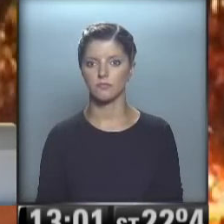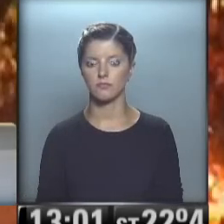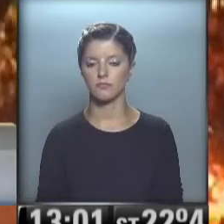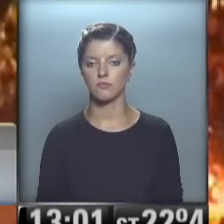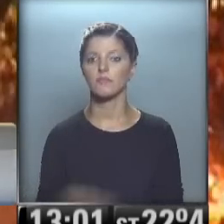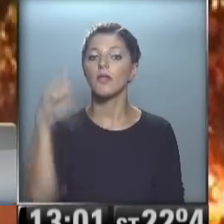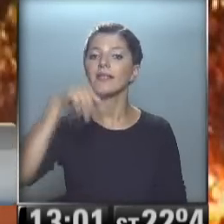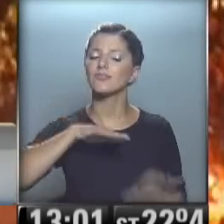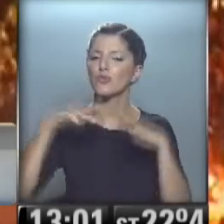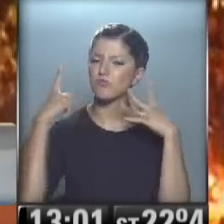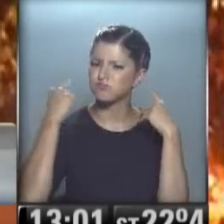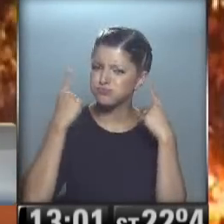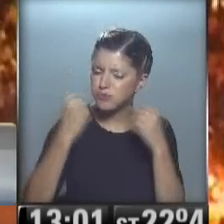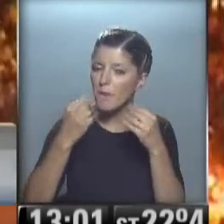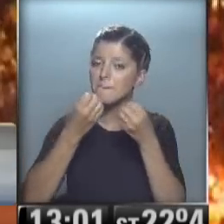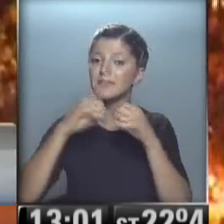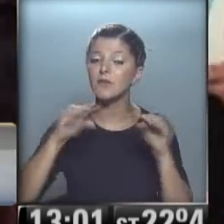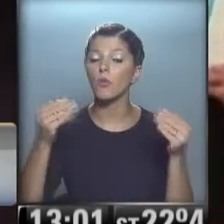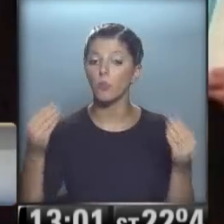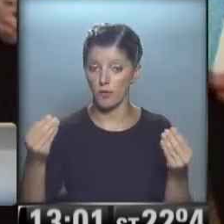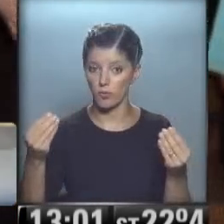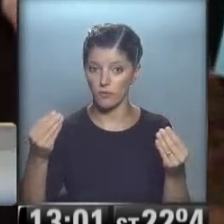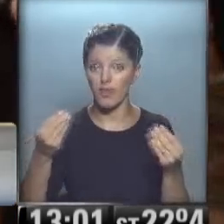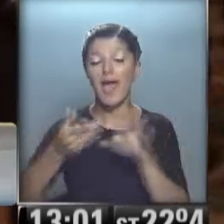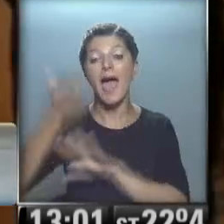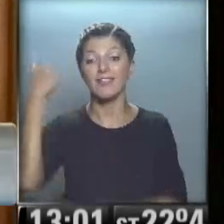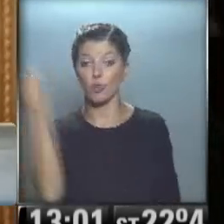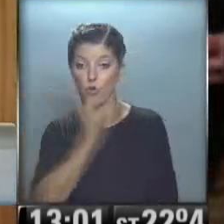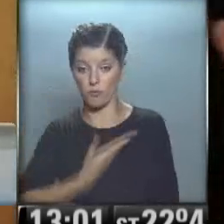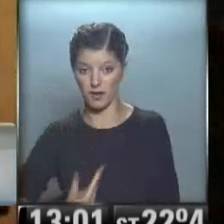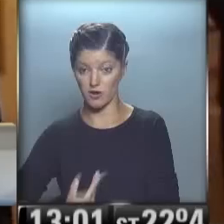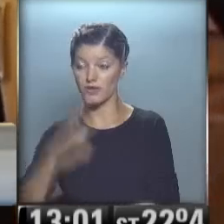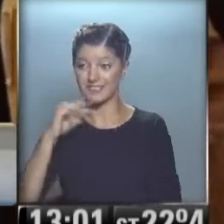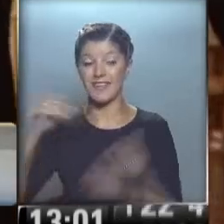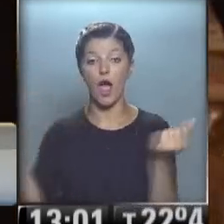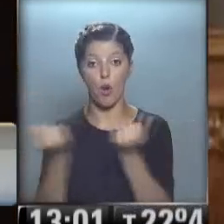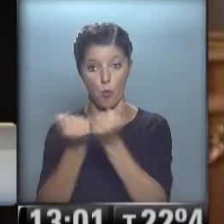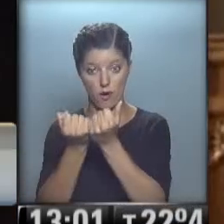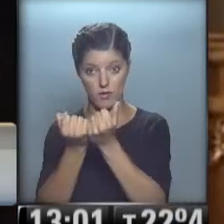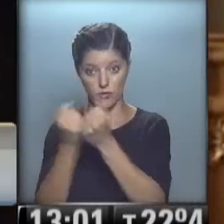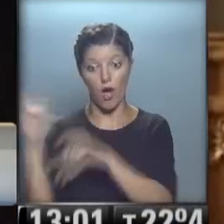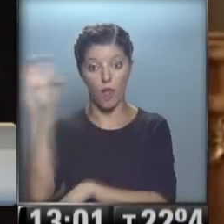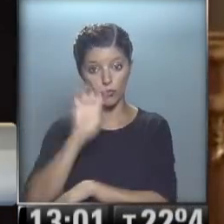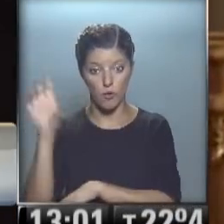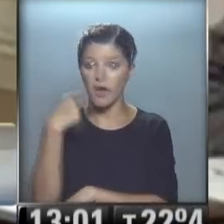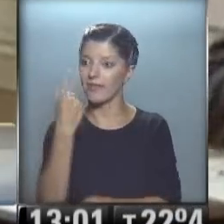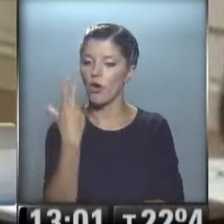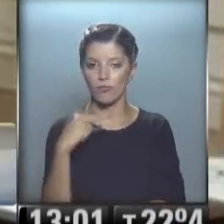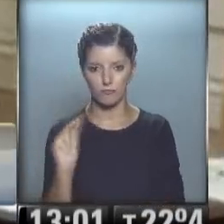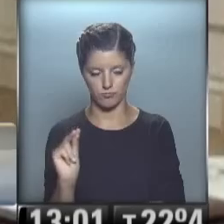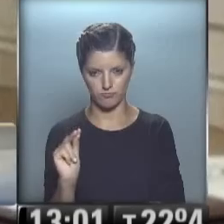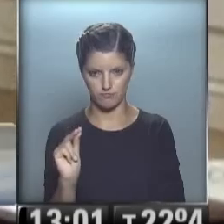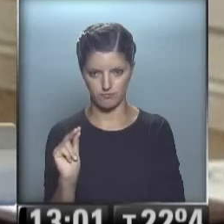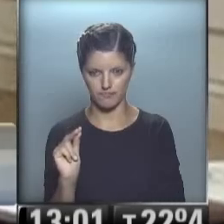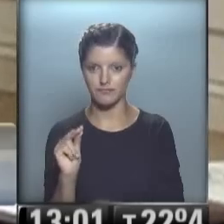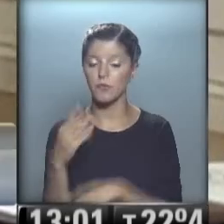Las protestas se iniciaron tímidamente cuando el gobierno rechazó un acuerdo de largo alcance con la Unión Europea.